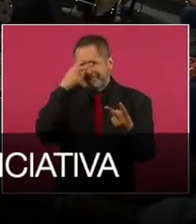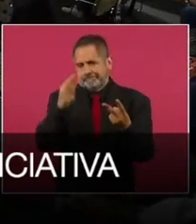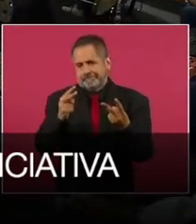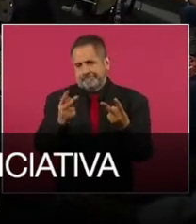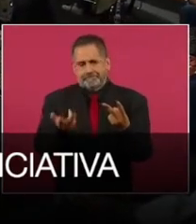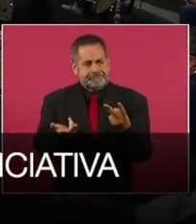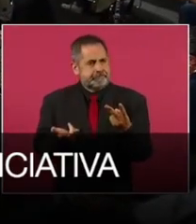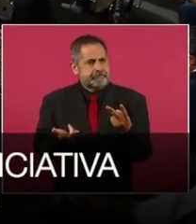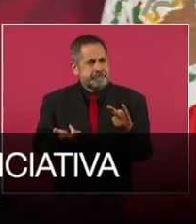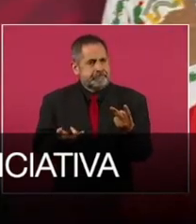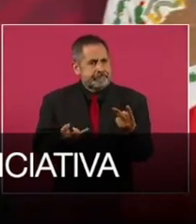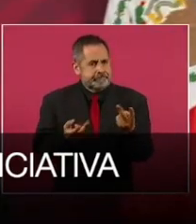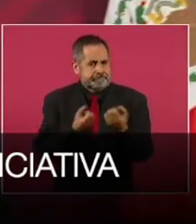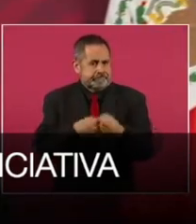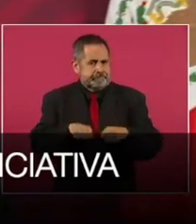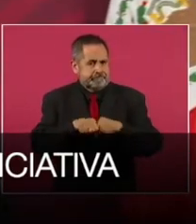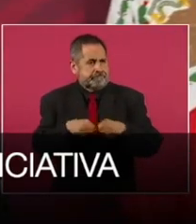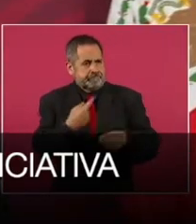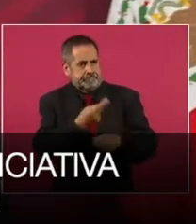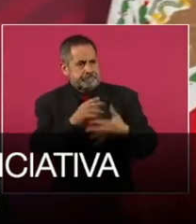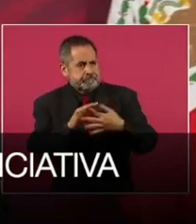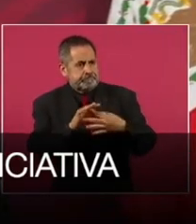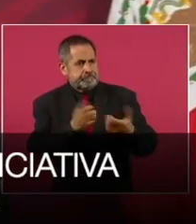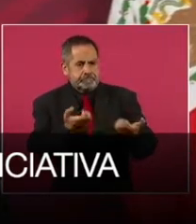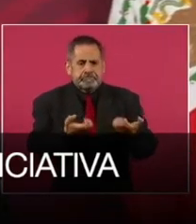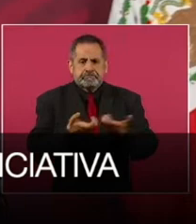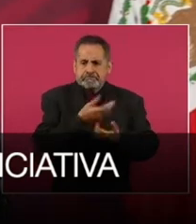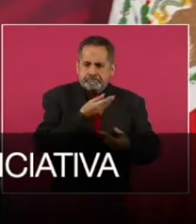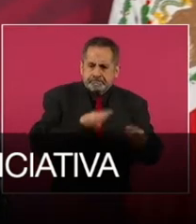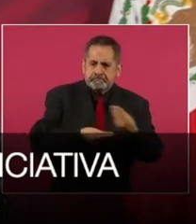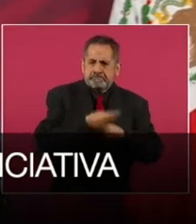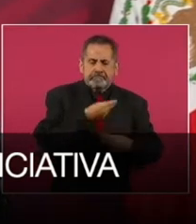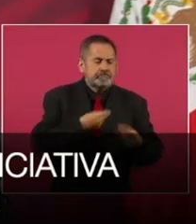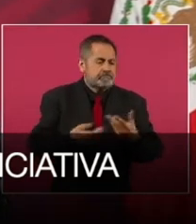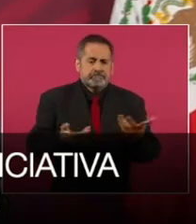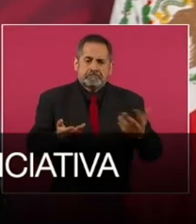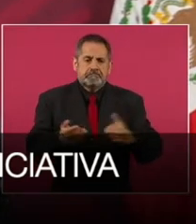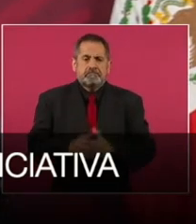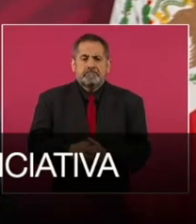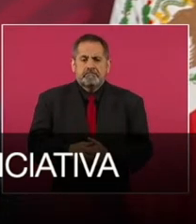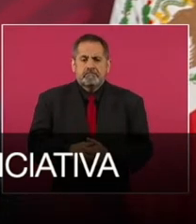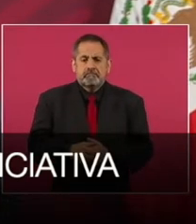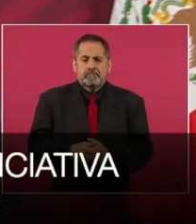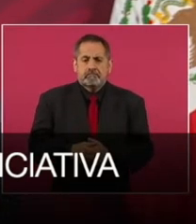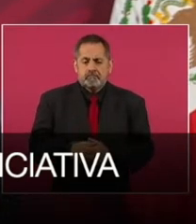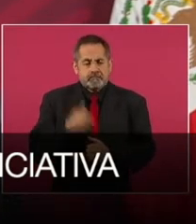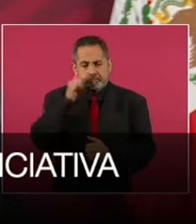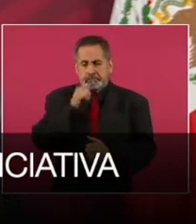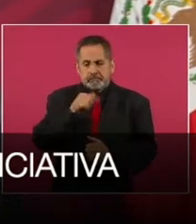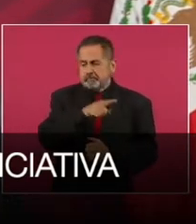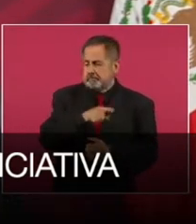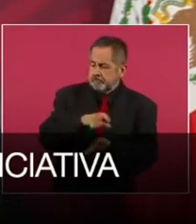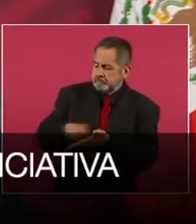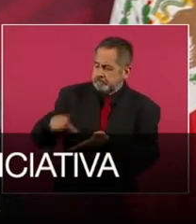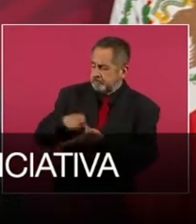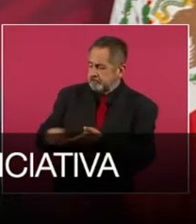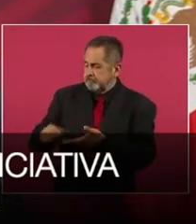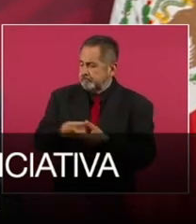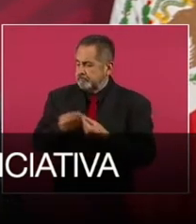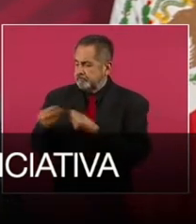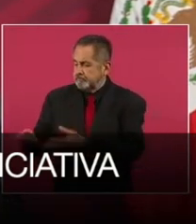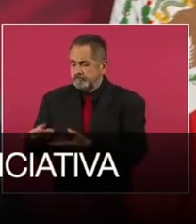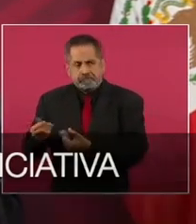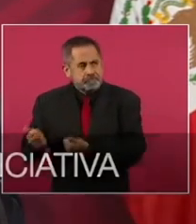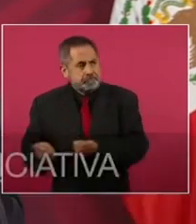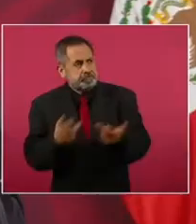el ministro presidente de la Corte Arturo Saldívar, entre otros. Aunque no precisó alguna fecha para presentar su propuesta,